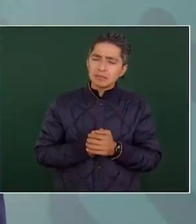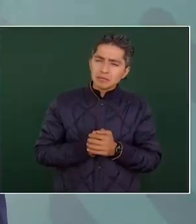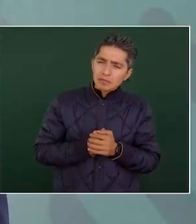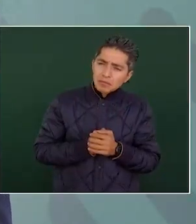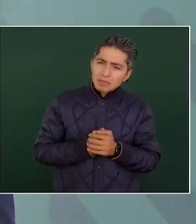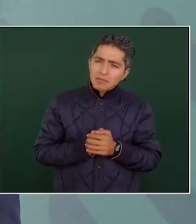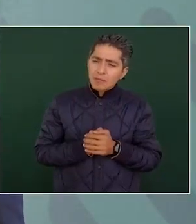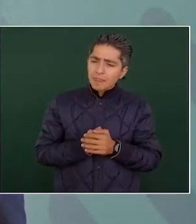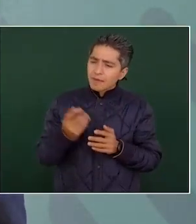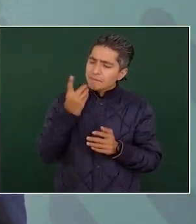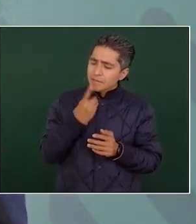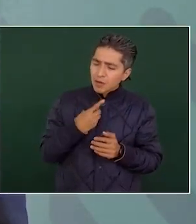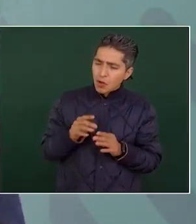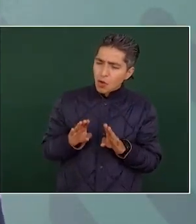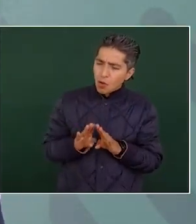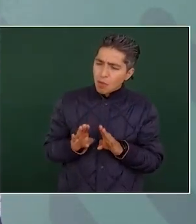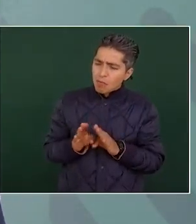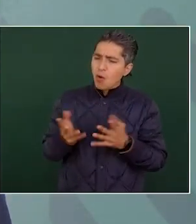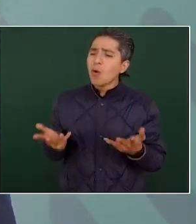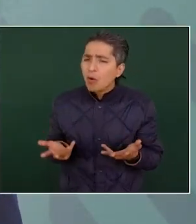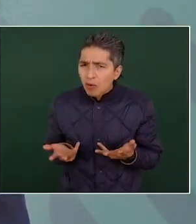cómo lo es.